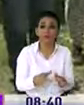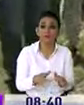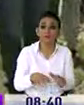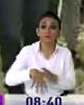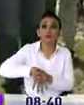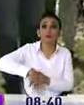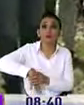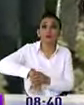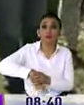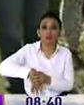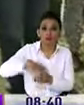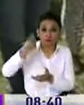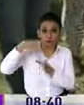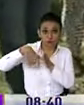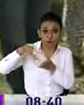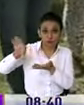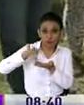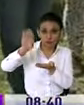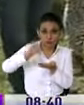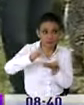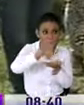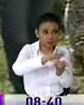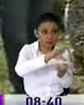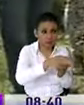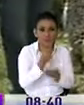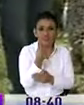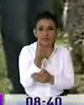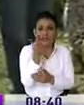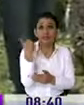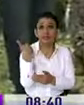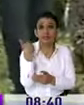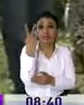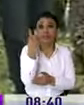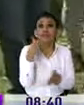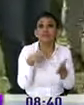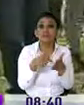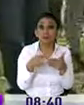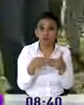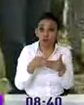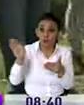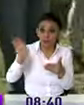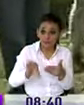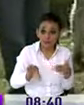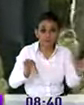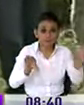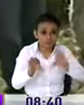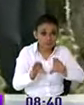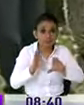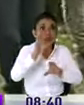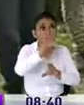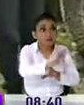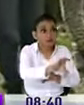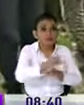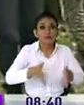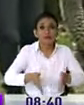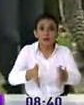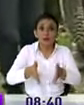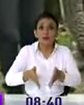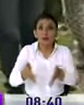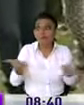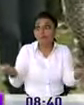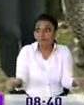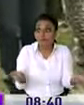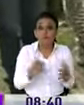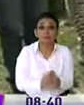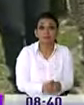de esta calle, recogieron ya, que hay $12,000, algo así. Pero eso es que han ido a poner en otras calles. Es decir, ¿ustedes